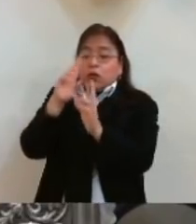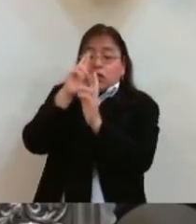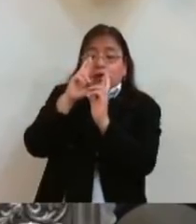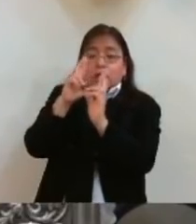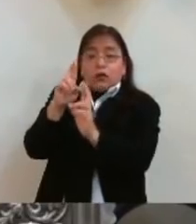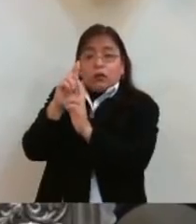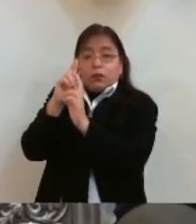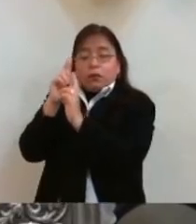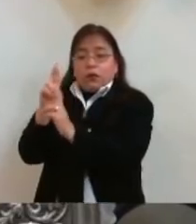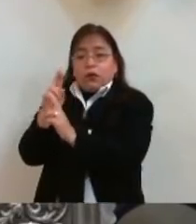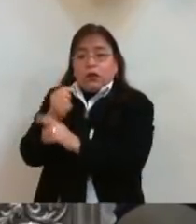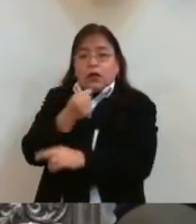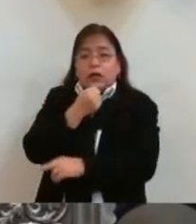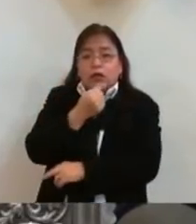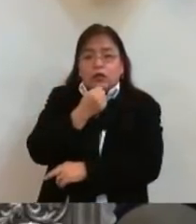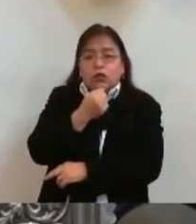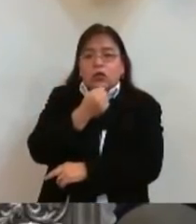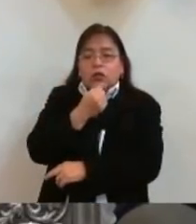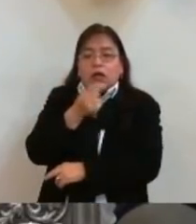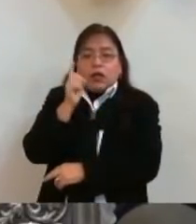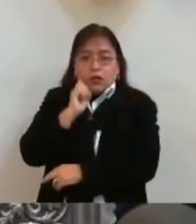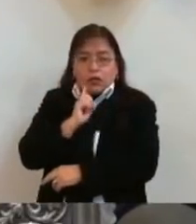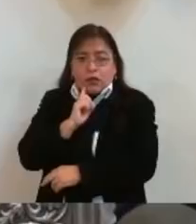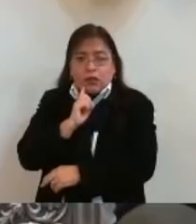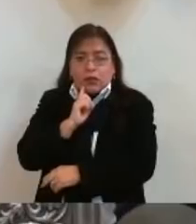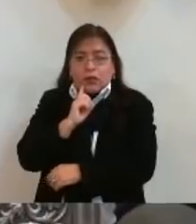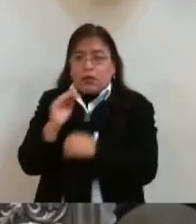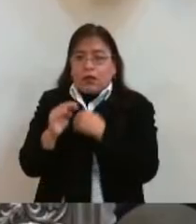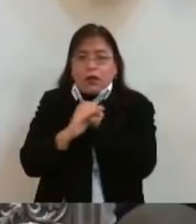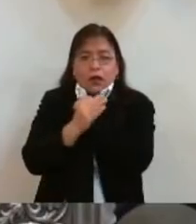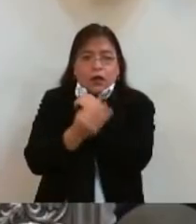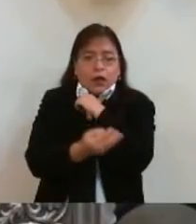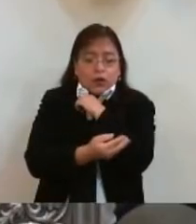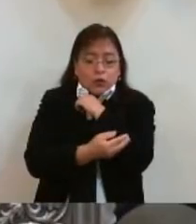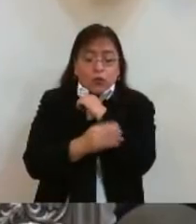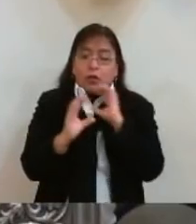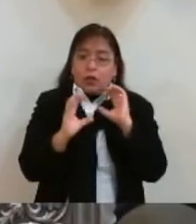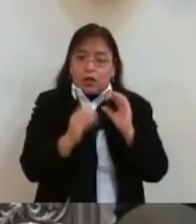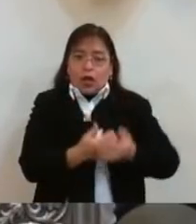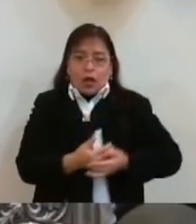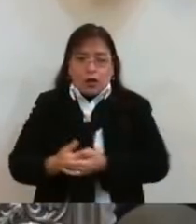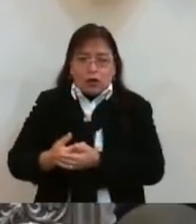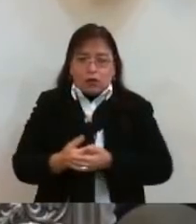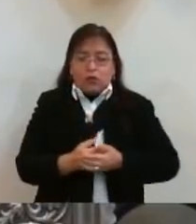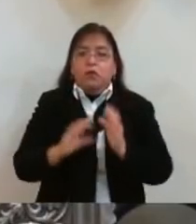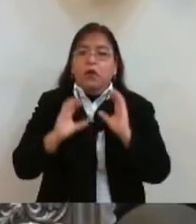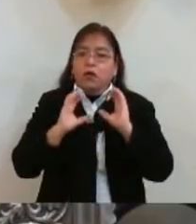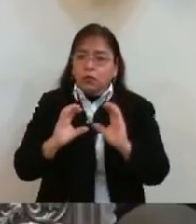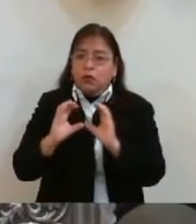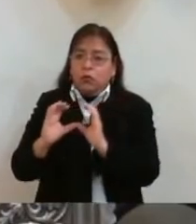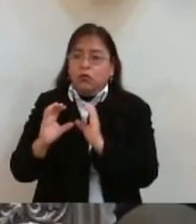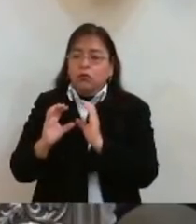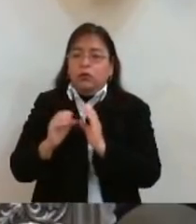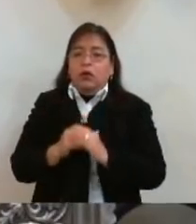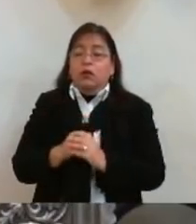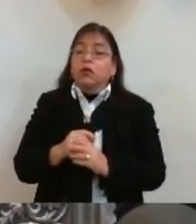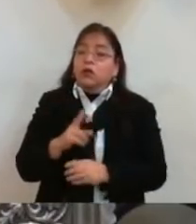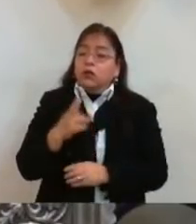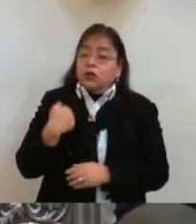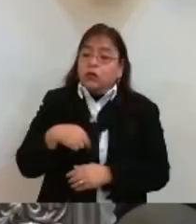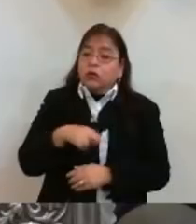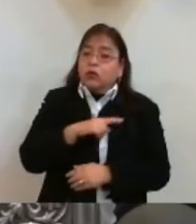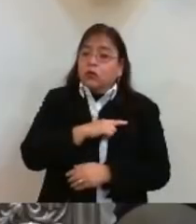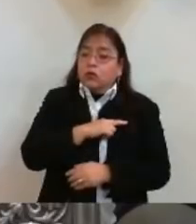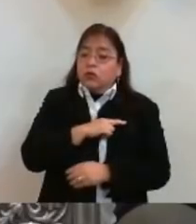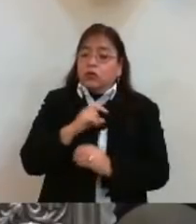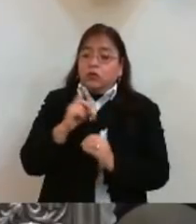respetar a niños y niñas. Démosle la oportunidad de